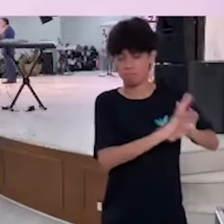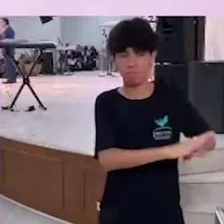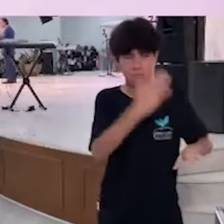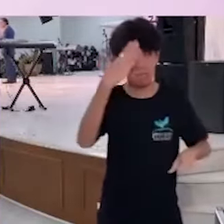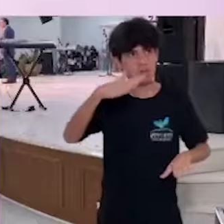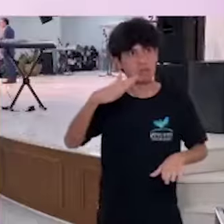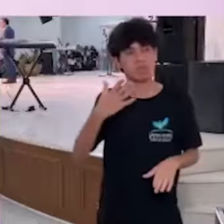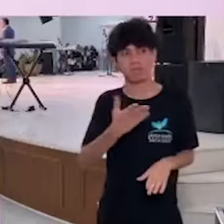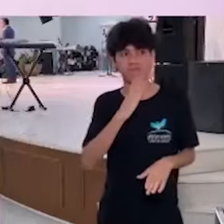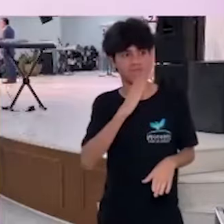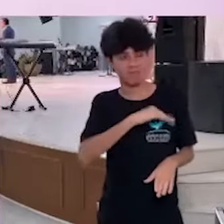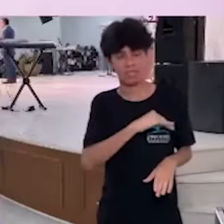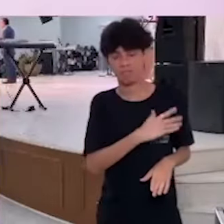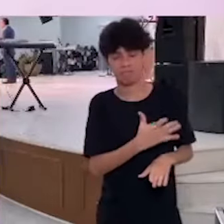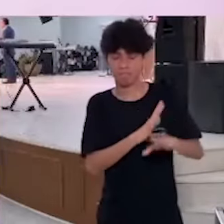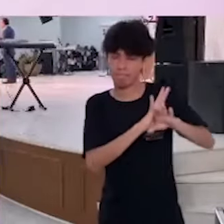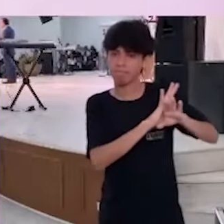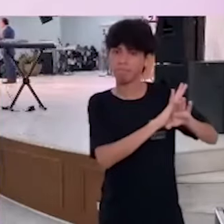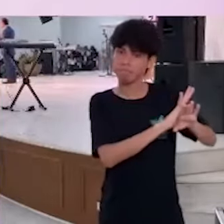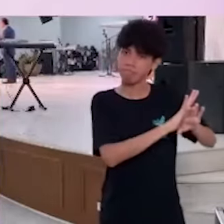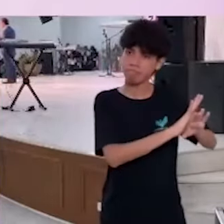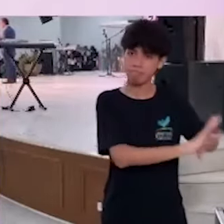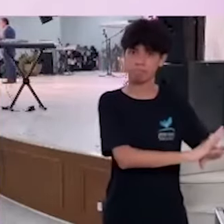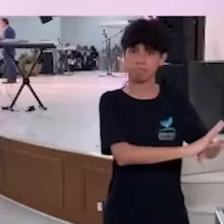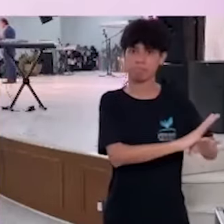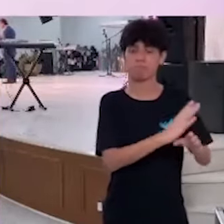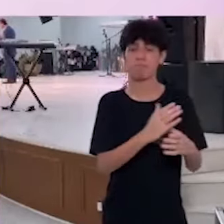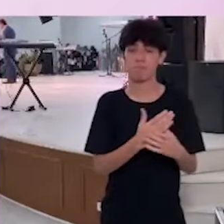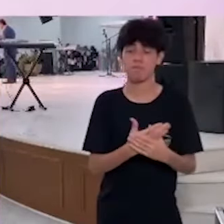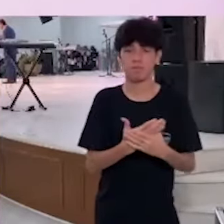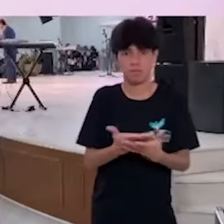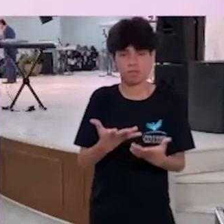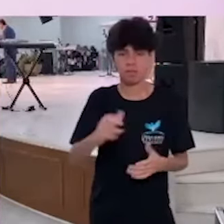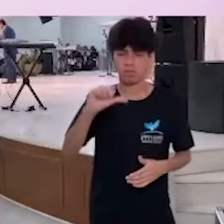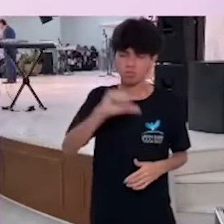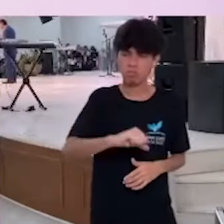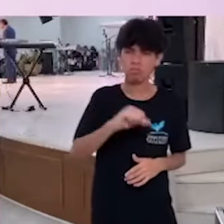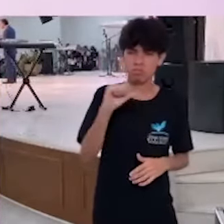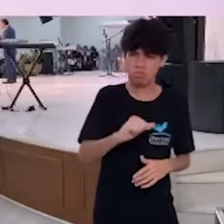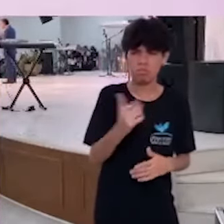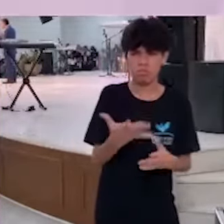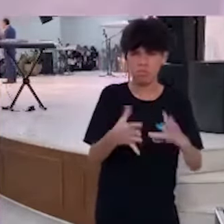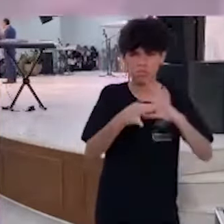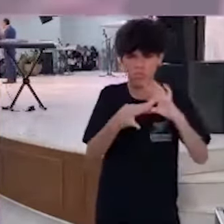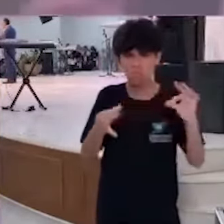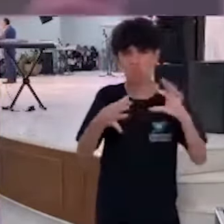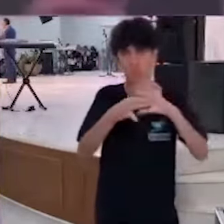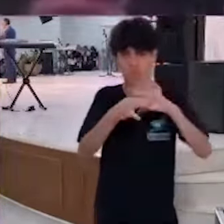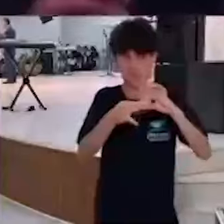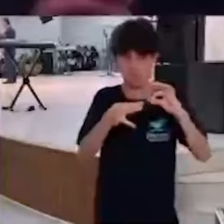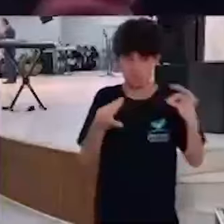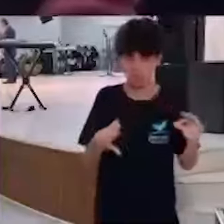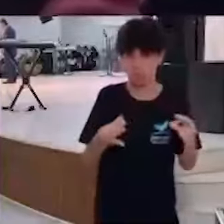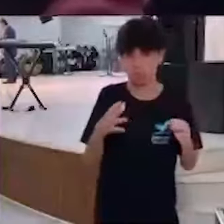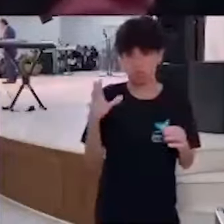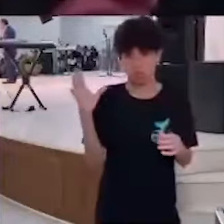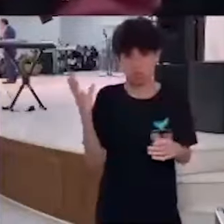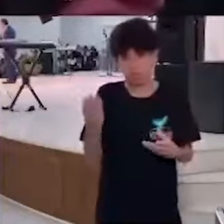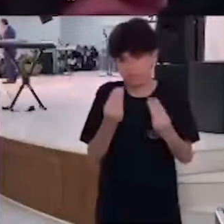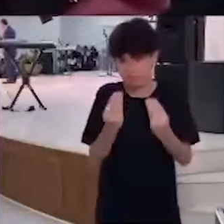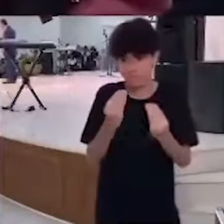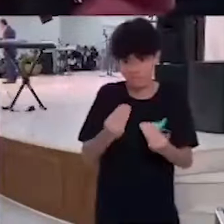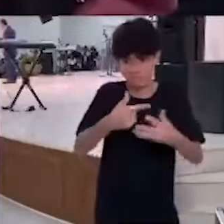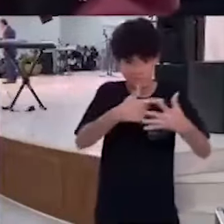son buenos, que no son correctos. Y hoy estamos hablando de que se te va a presentar